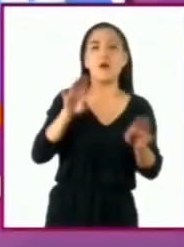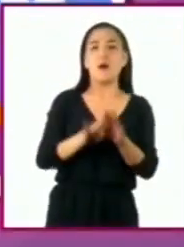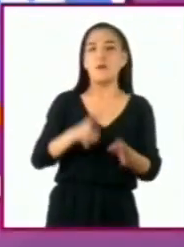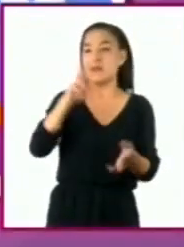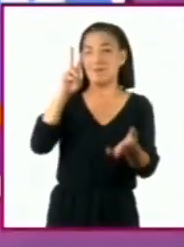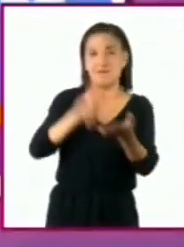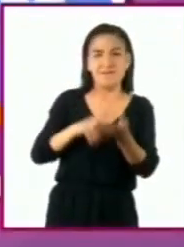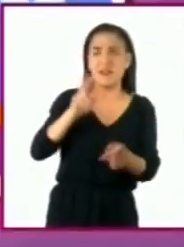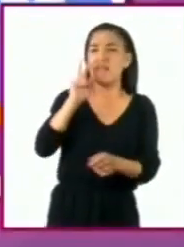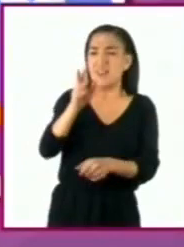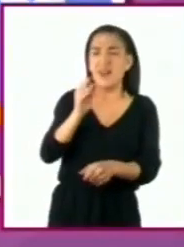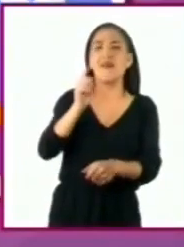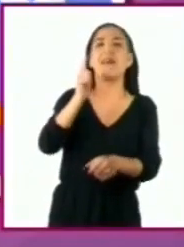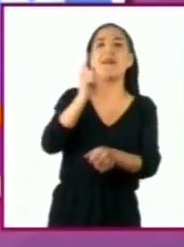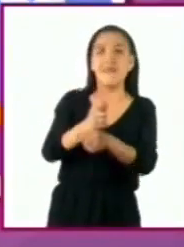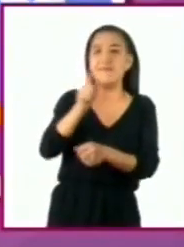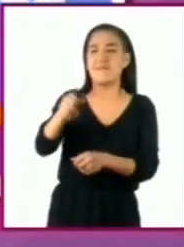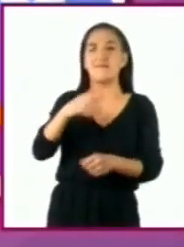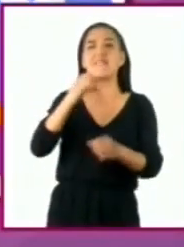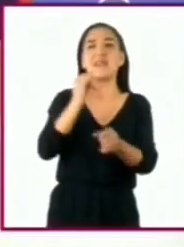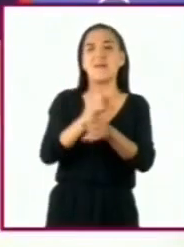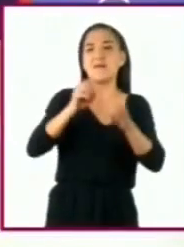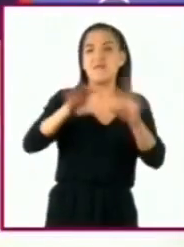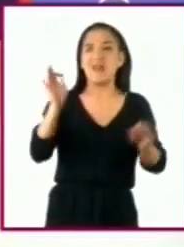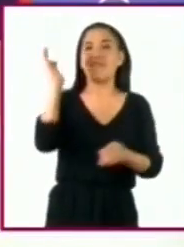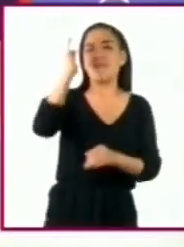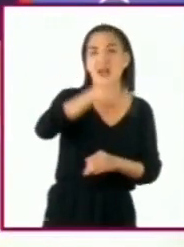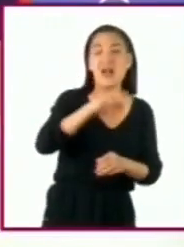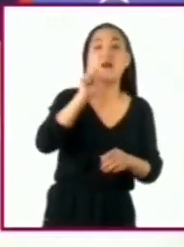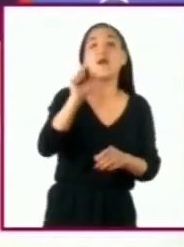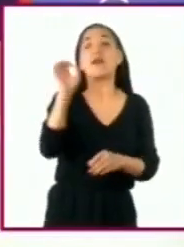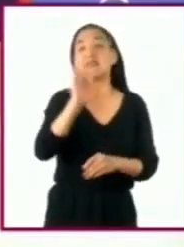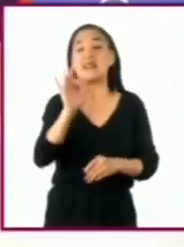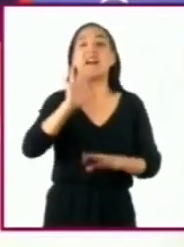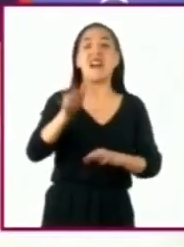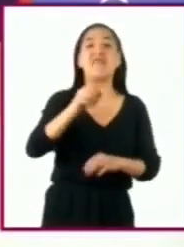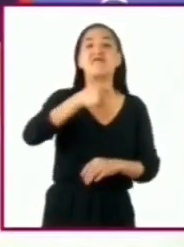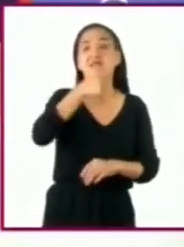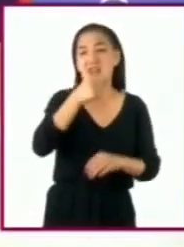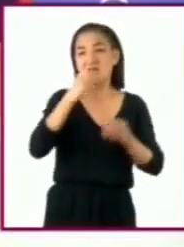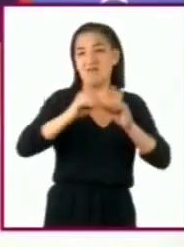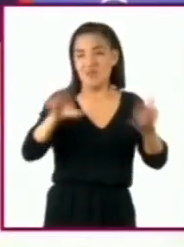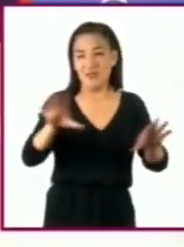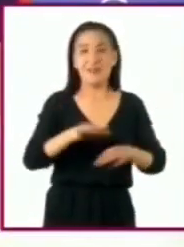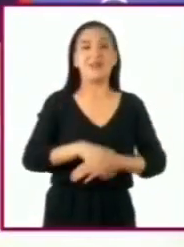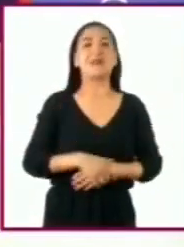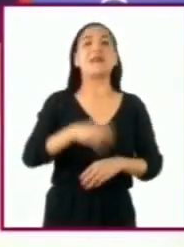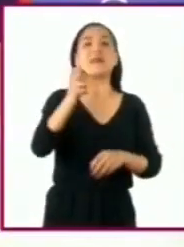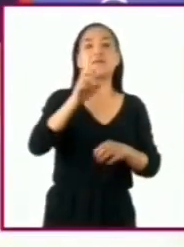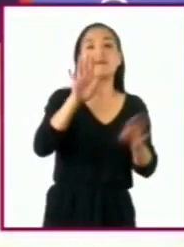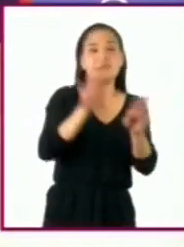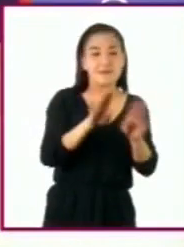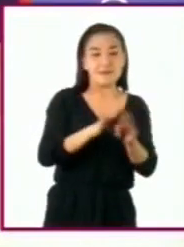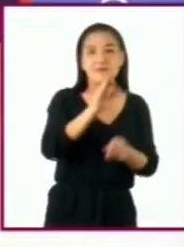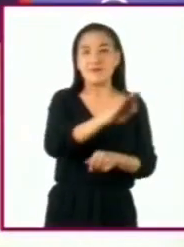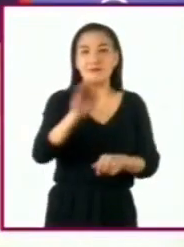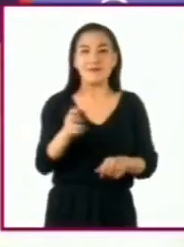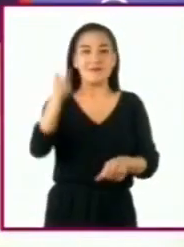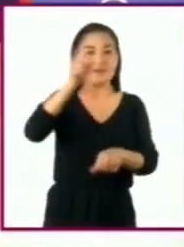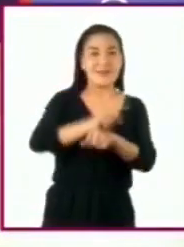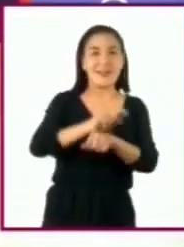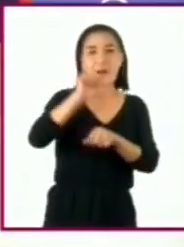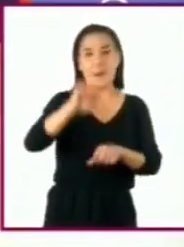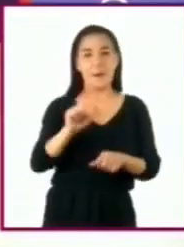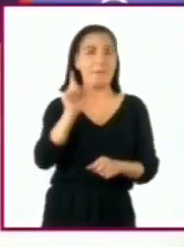información falsa o desactualizada. La información que podemos encontrar es tan diversa y puede cambiar de un día para otro. En